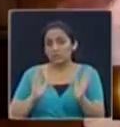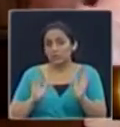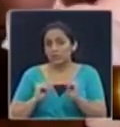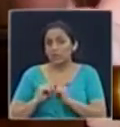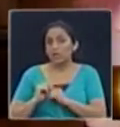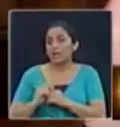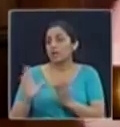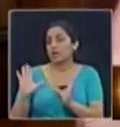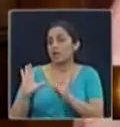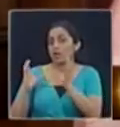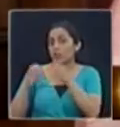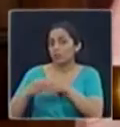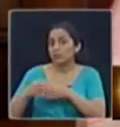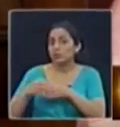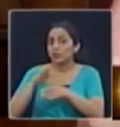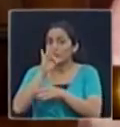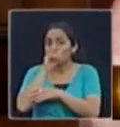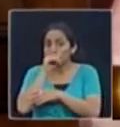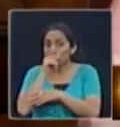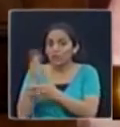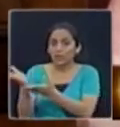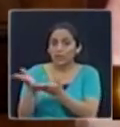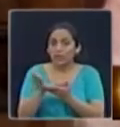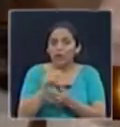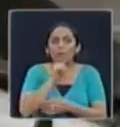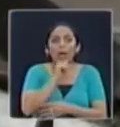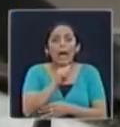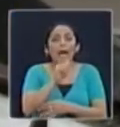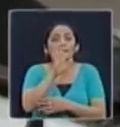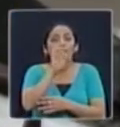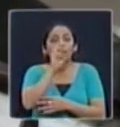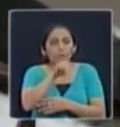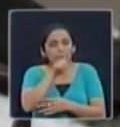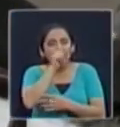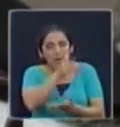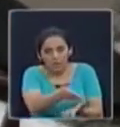Comisión de Tránsito del Ecuador, no por la ATM. Marta Navarrete, Telerama Noticias.